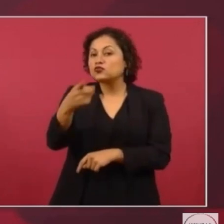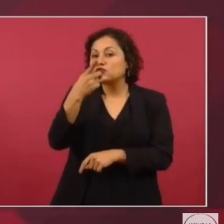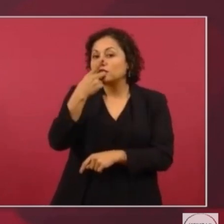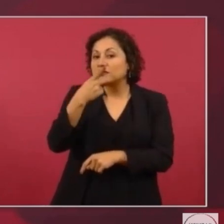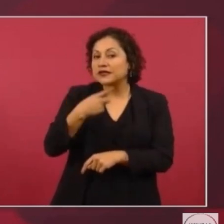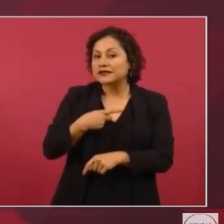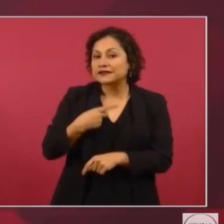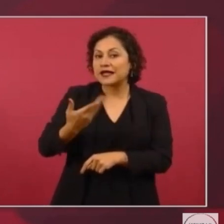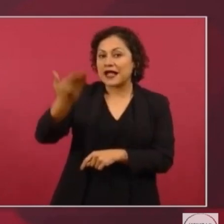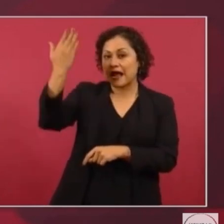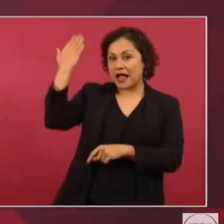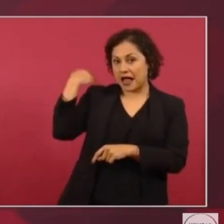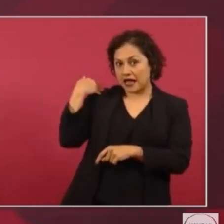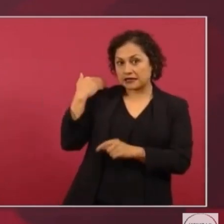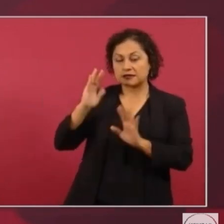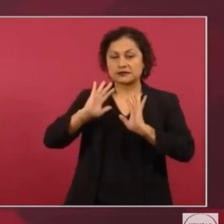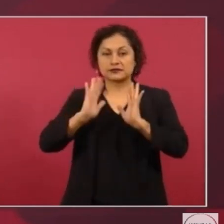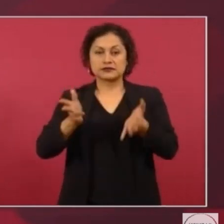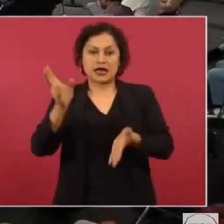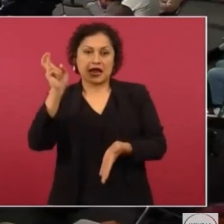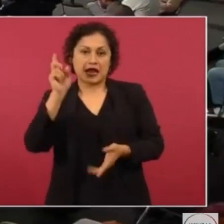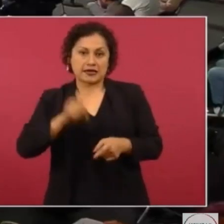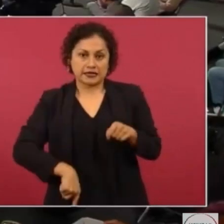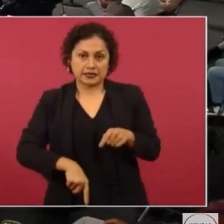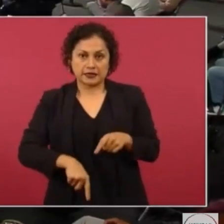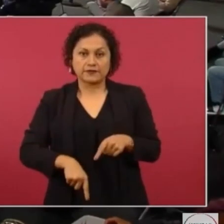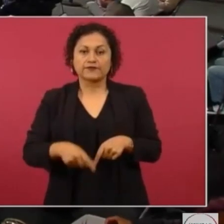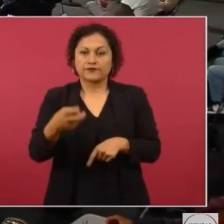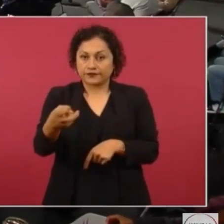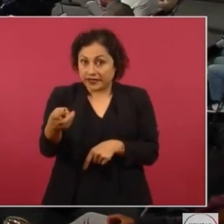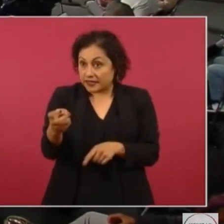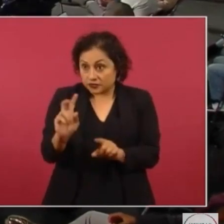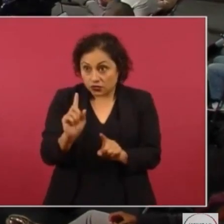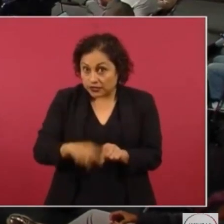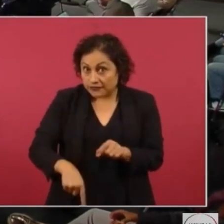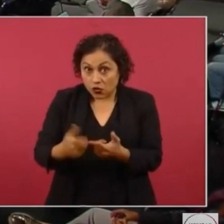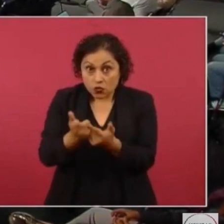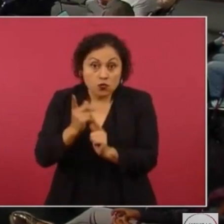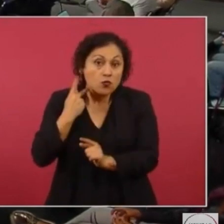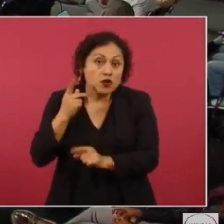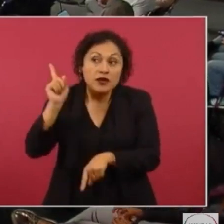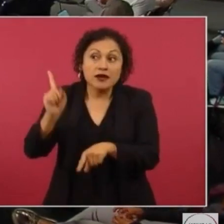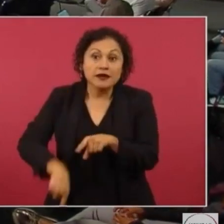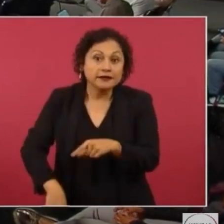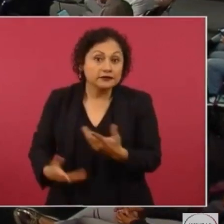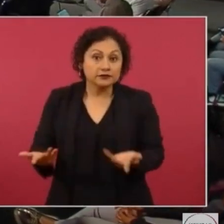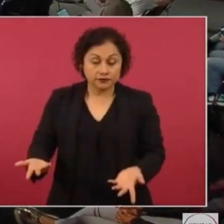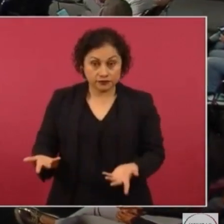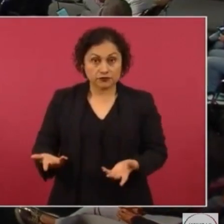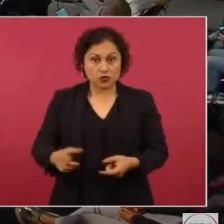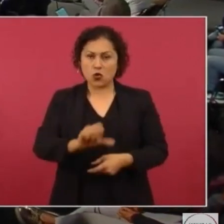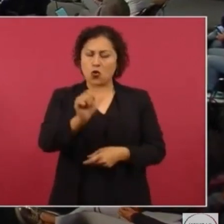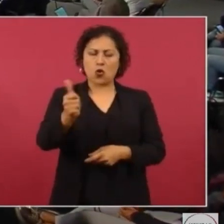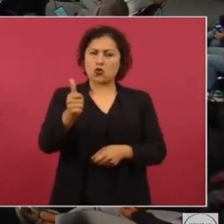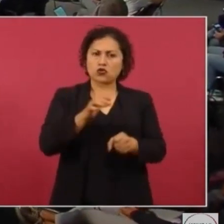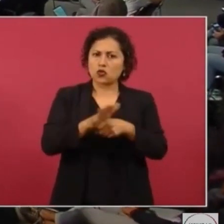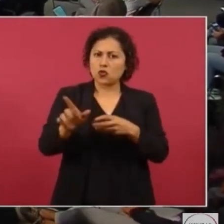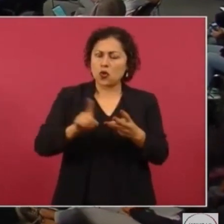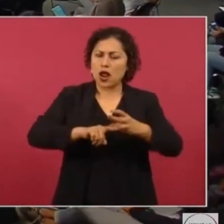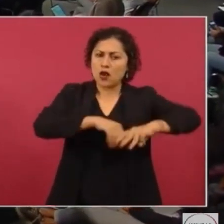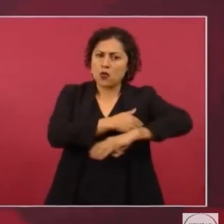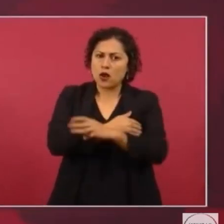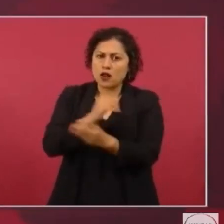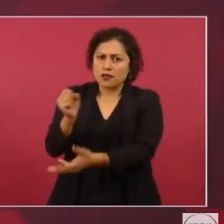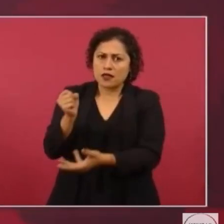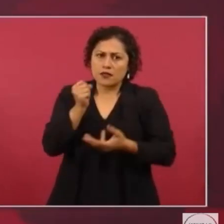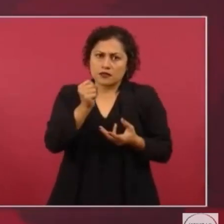ya no está. Es la cláusula de vida eterna la única que se eliminó. Sí. Bueno, ¿cuál es lo otro? De los guardaditos políticos.